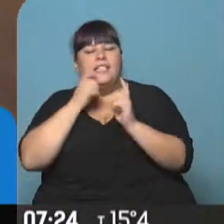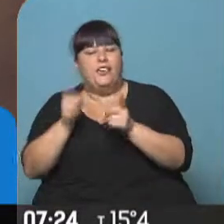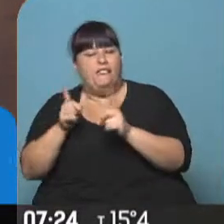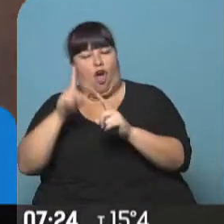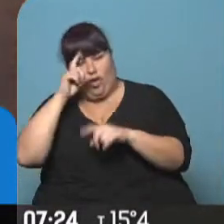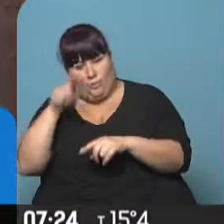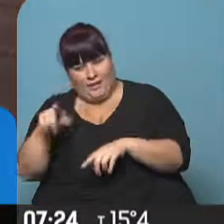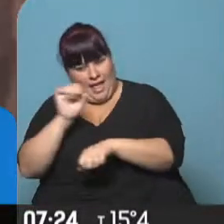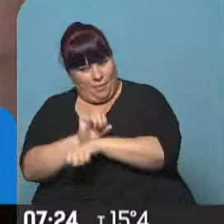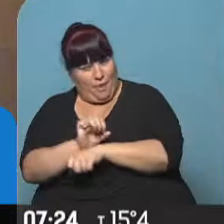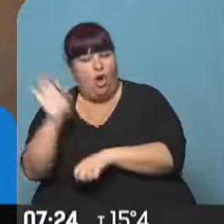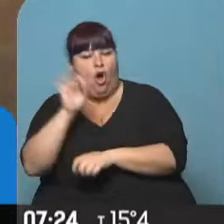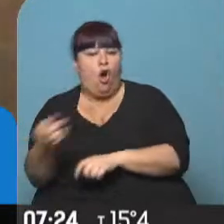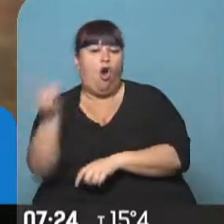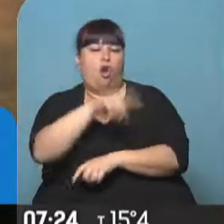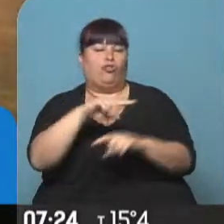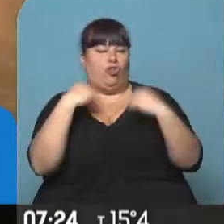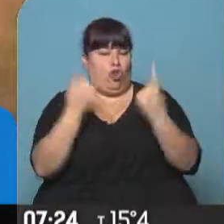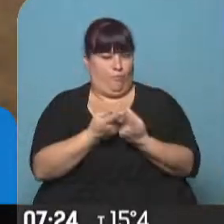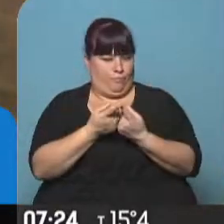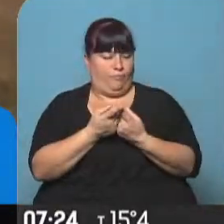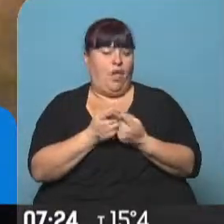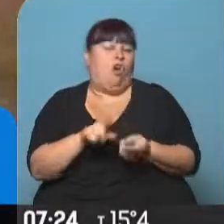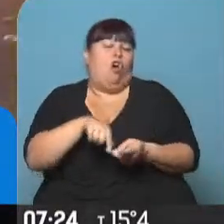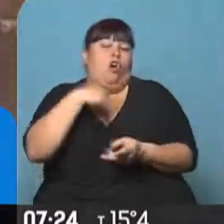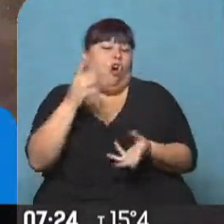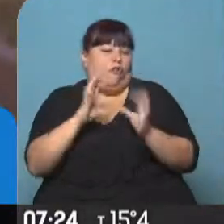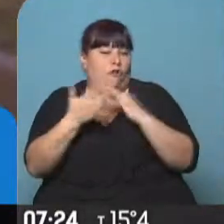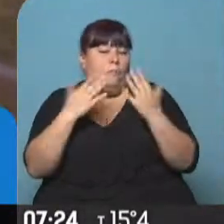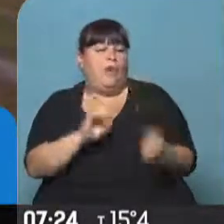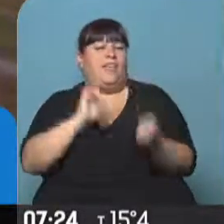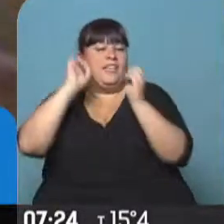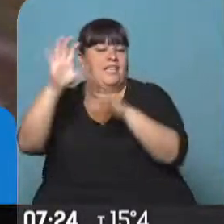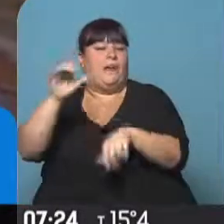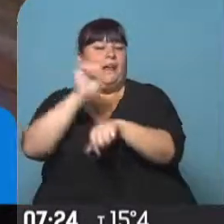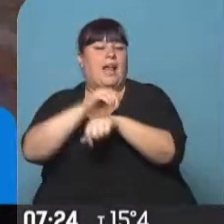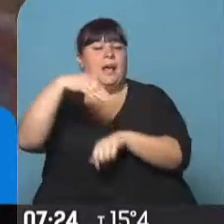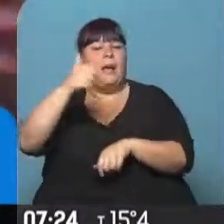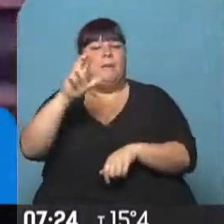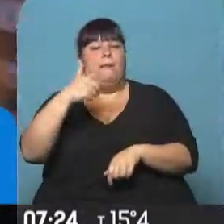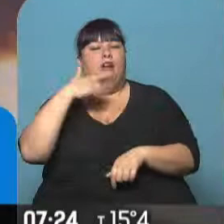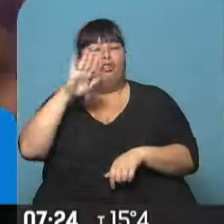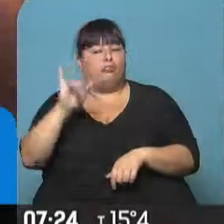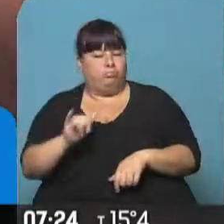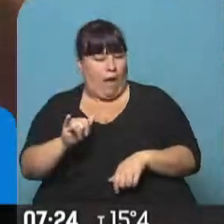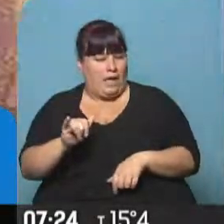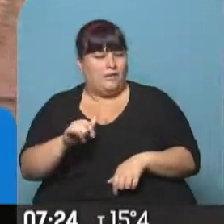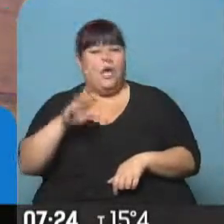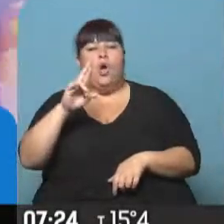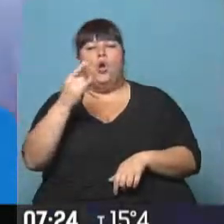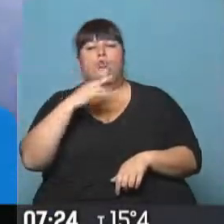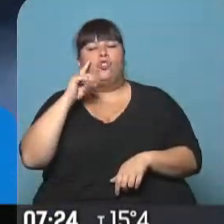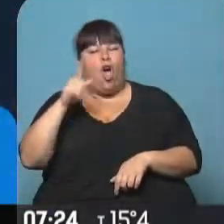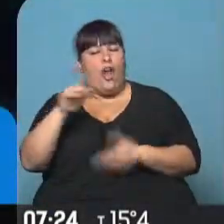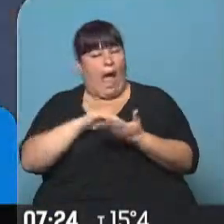en el hospital penitenciario o pasa a otro pabellón. La otra opción es que sea trasladado a la cárcel de Marcos Paz. Maximiliano Rusconi, su